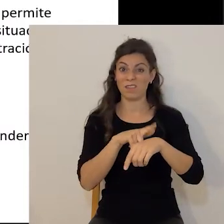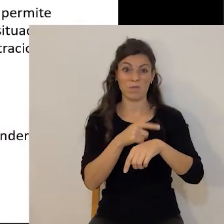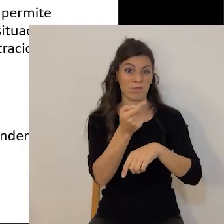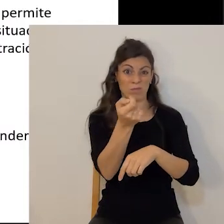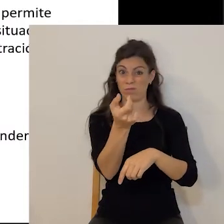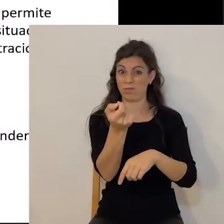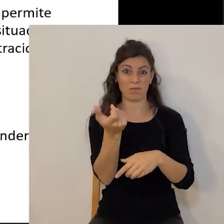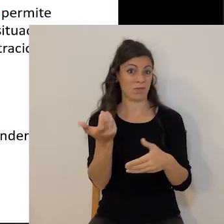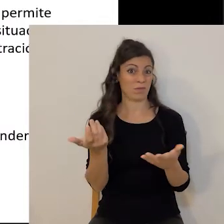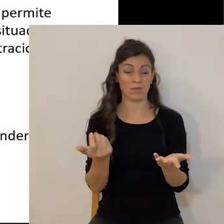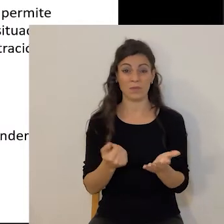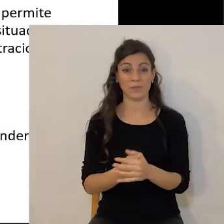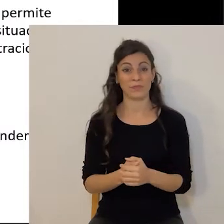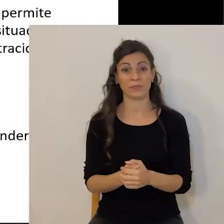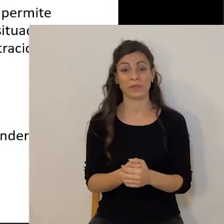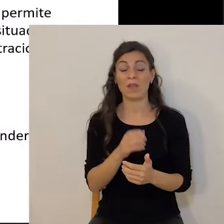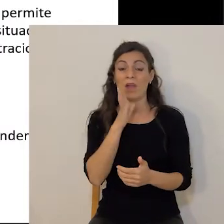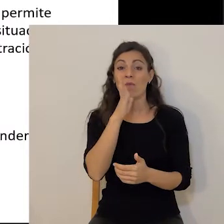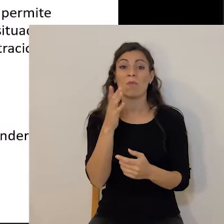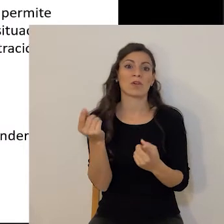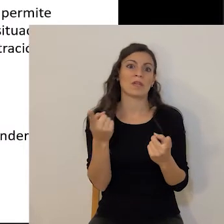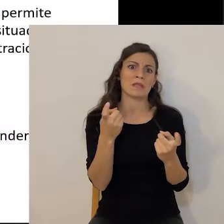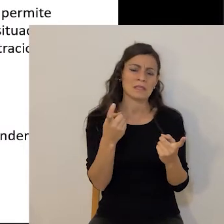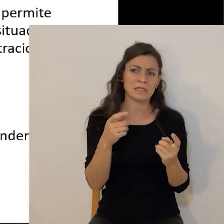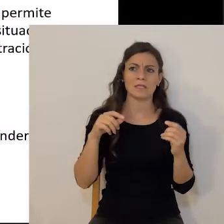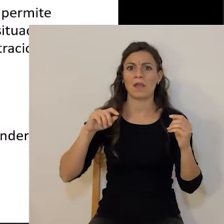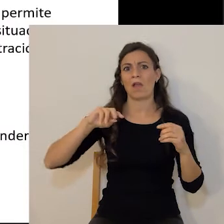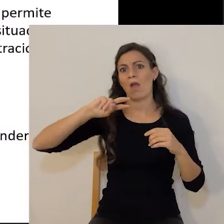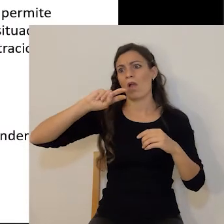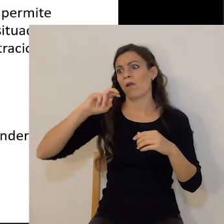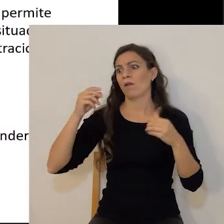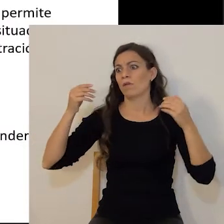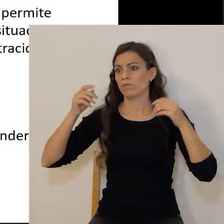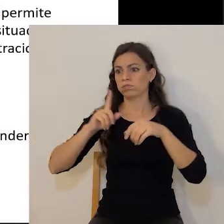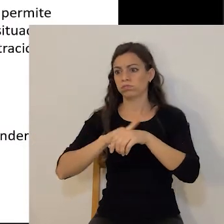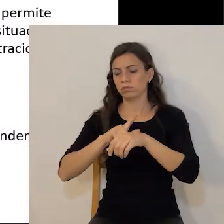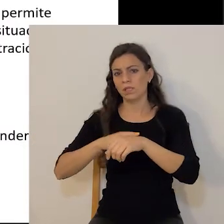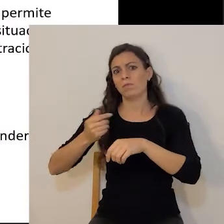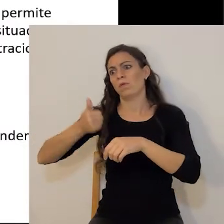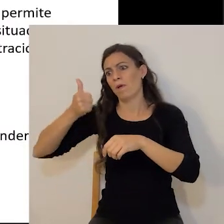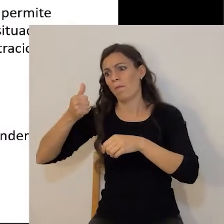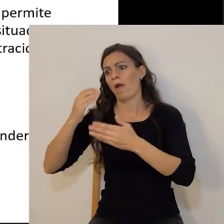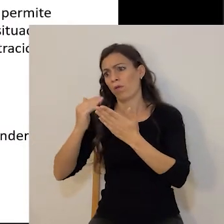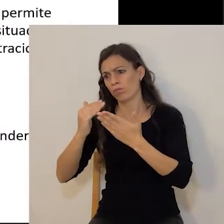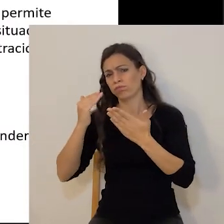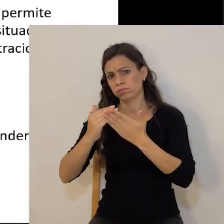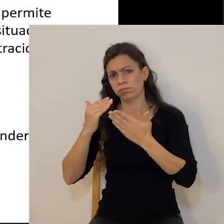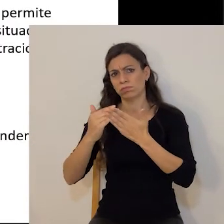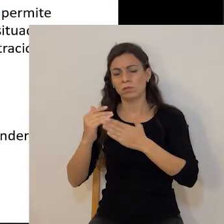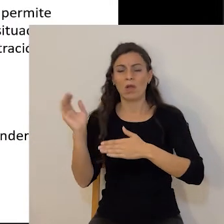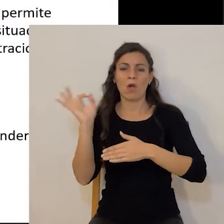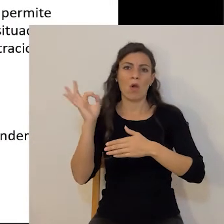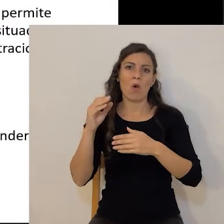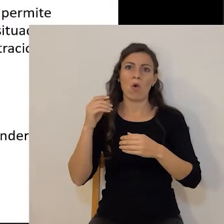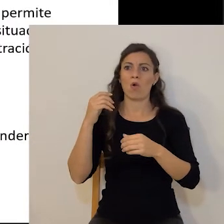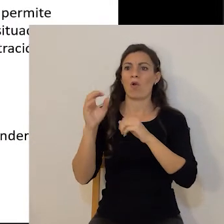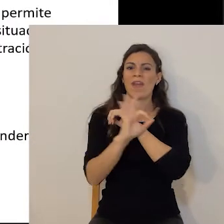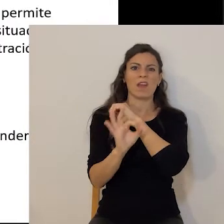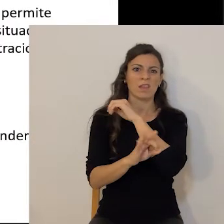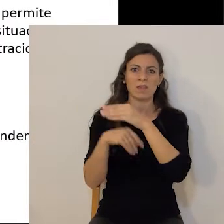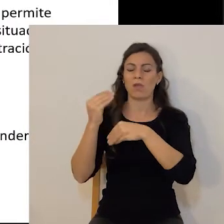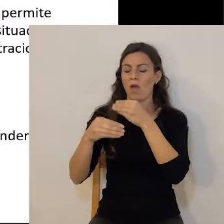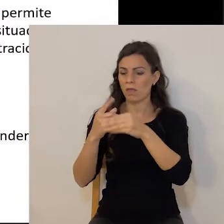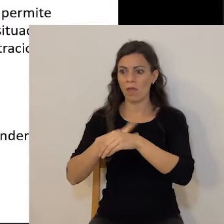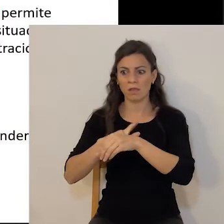tiempo. Tienen poco tiempo porque necesitan más tiempo para estudiar, necesitan más tiempo para hacer las